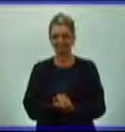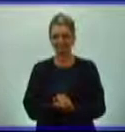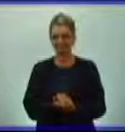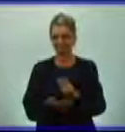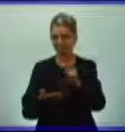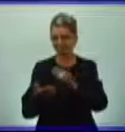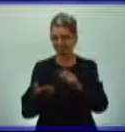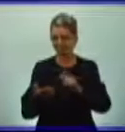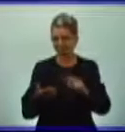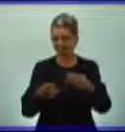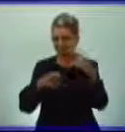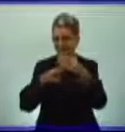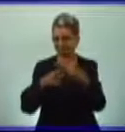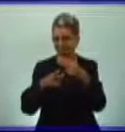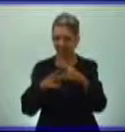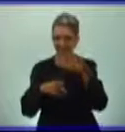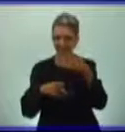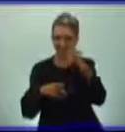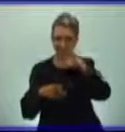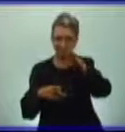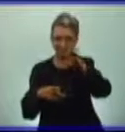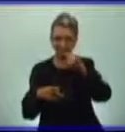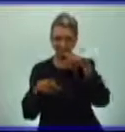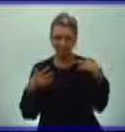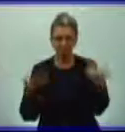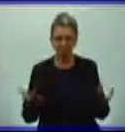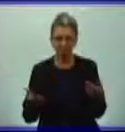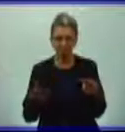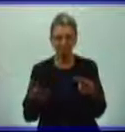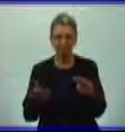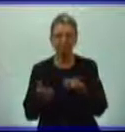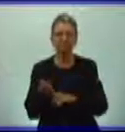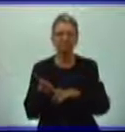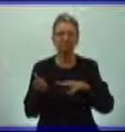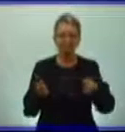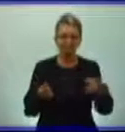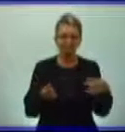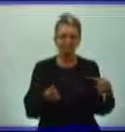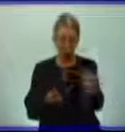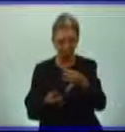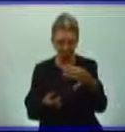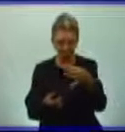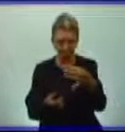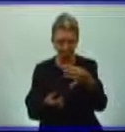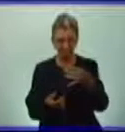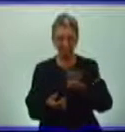Escribe el nombre de tu país, provincia y municipio.